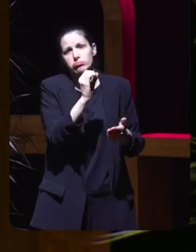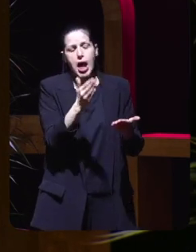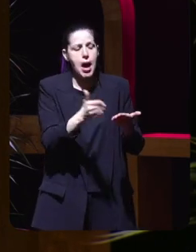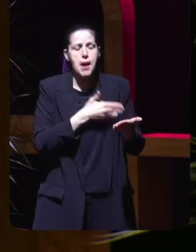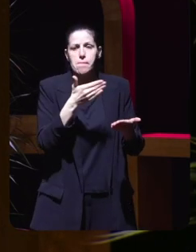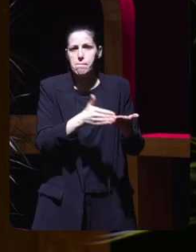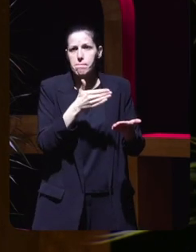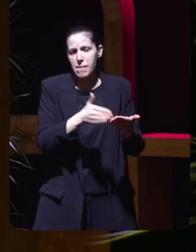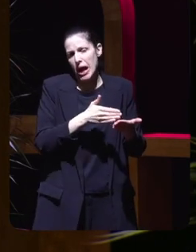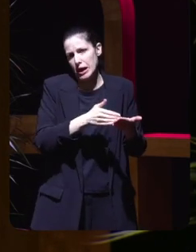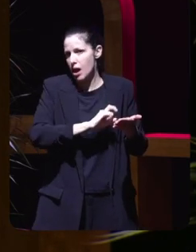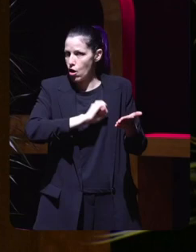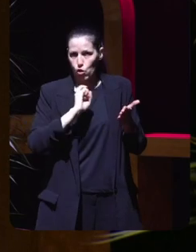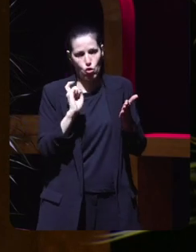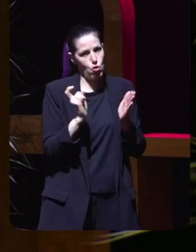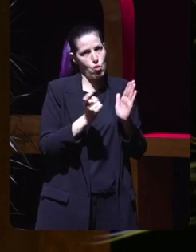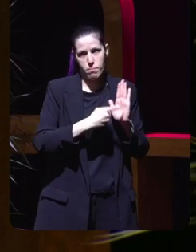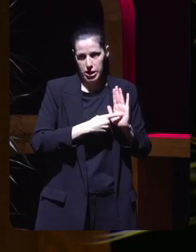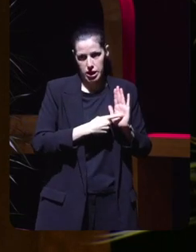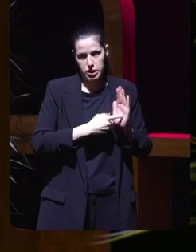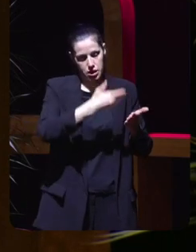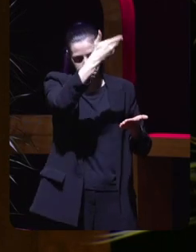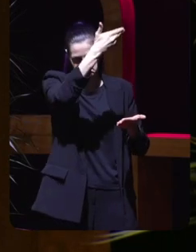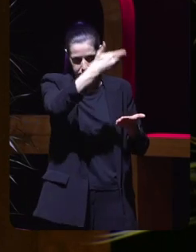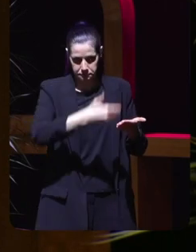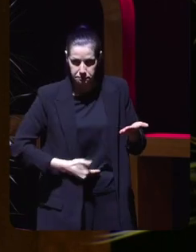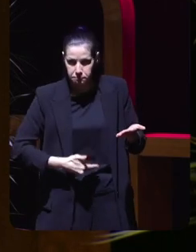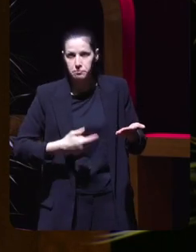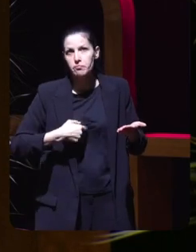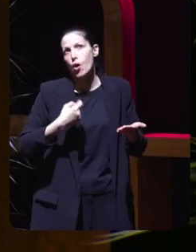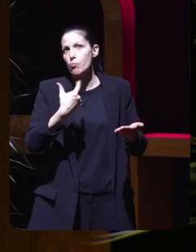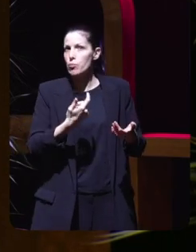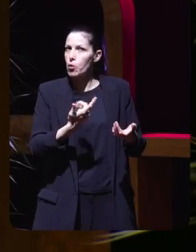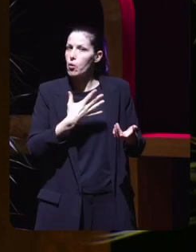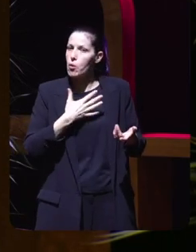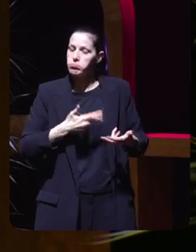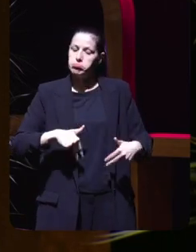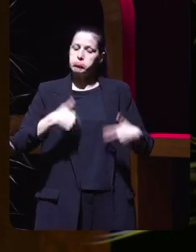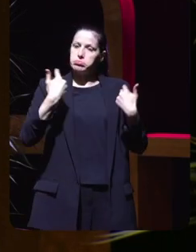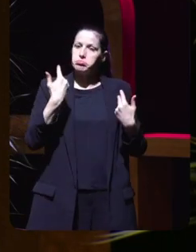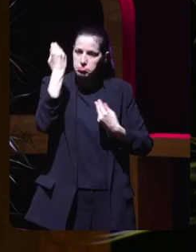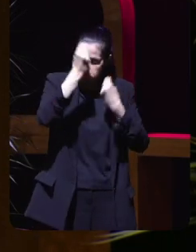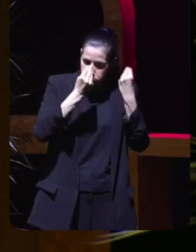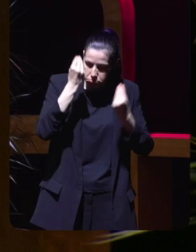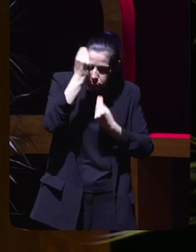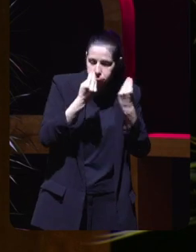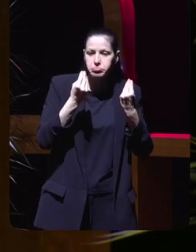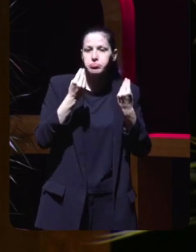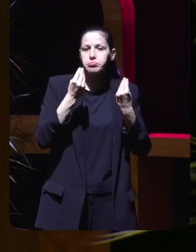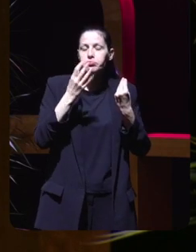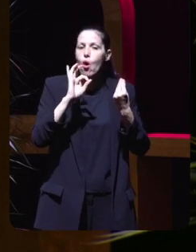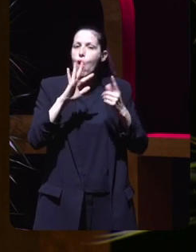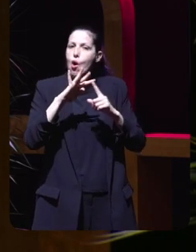apasiona completa entonces aquí lo pues daba más para divagar no Para contar una historia contextualizar y tal